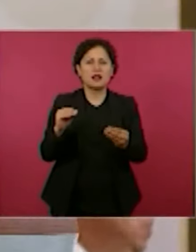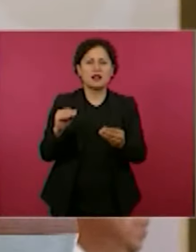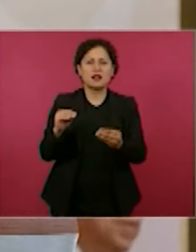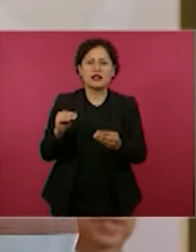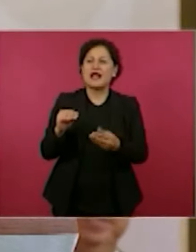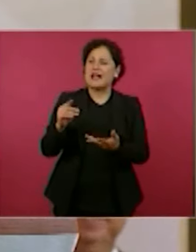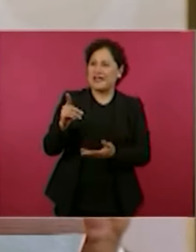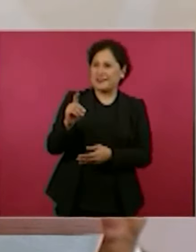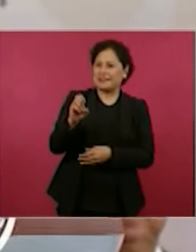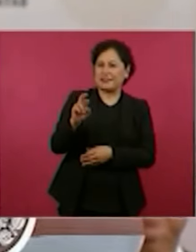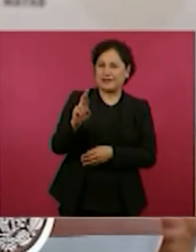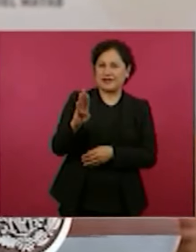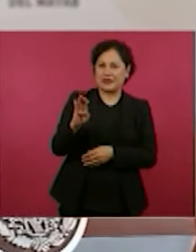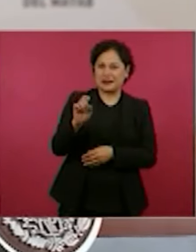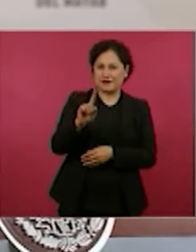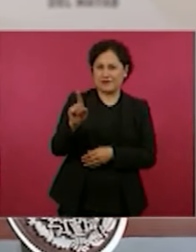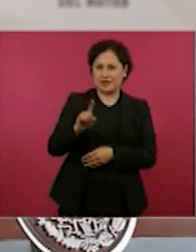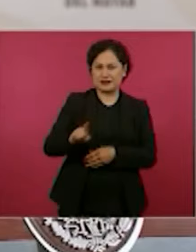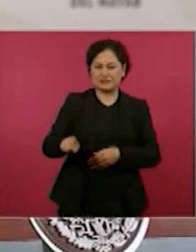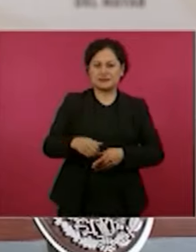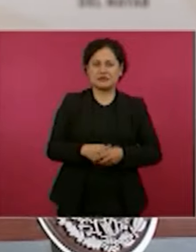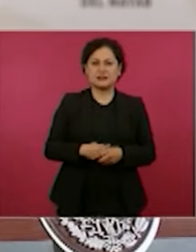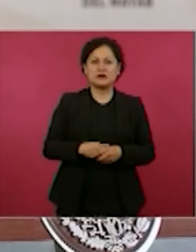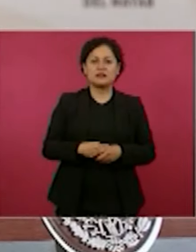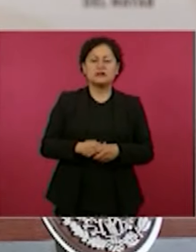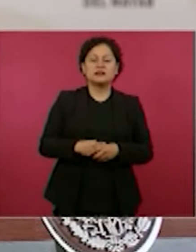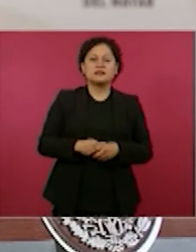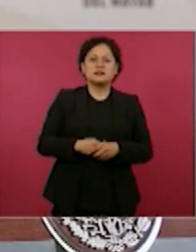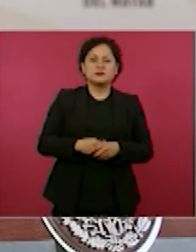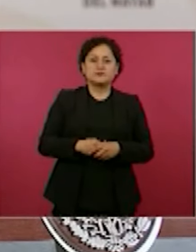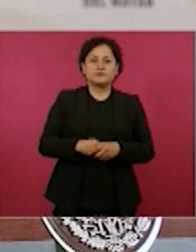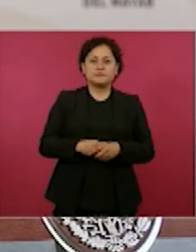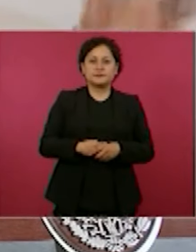apagones, ni asesinatos, le pegan en la popularidad,